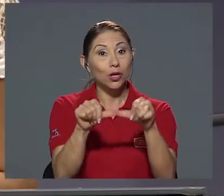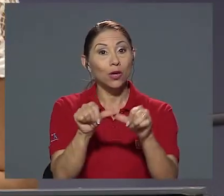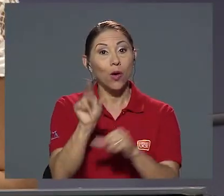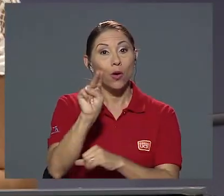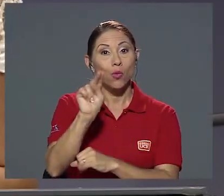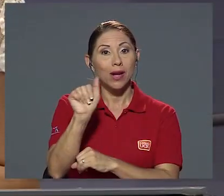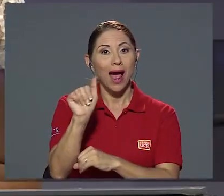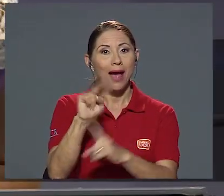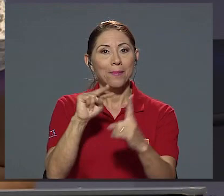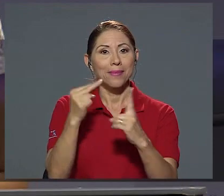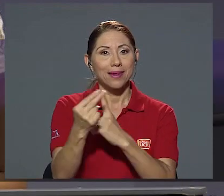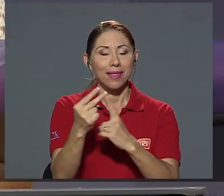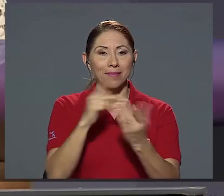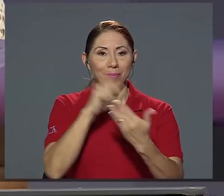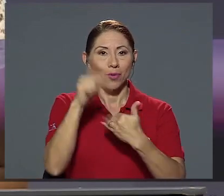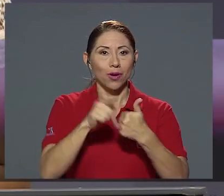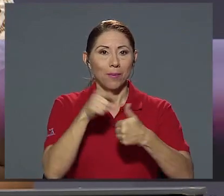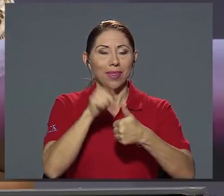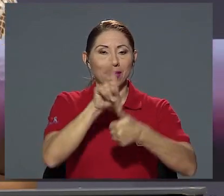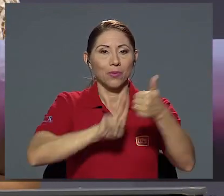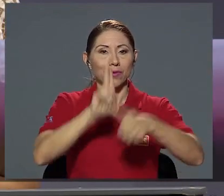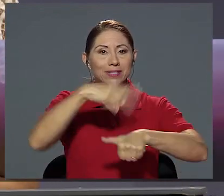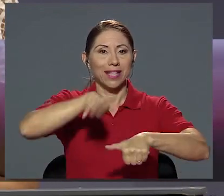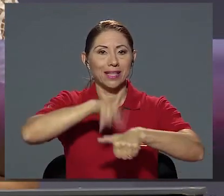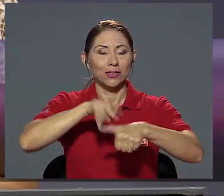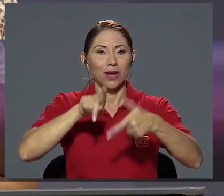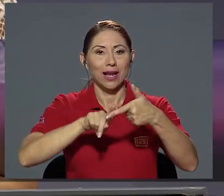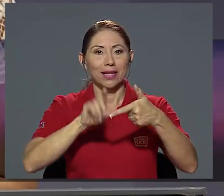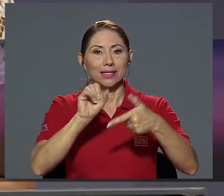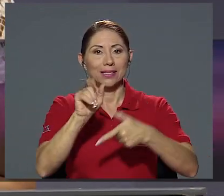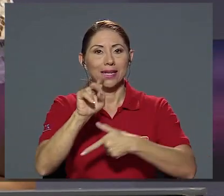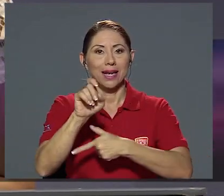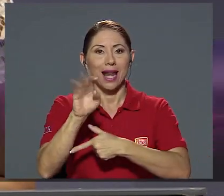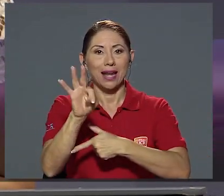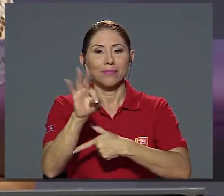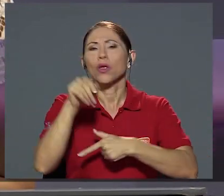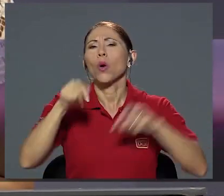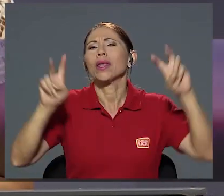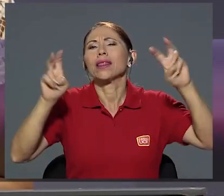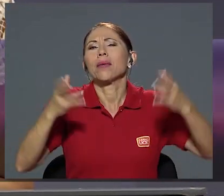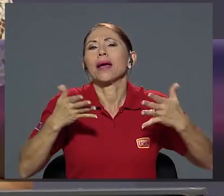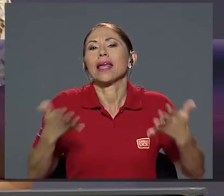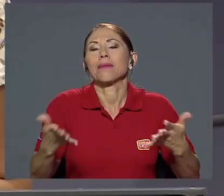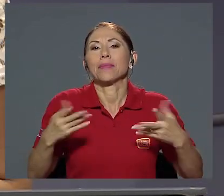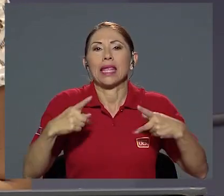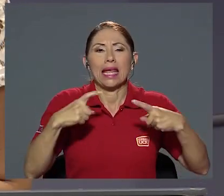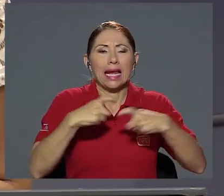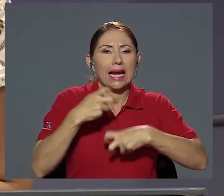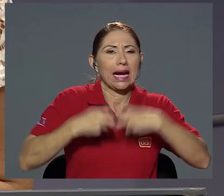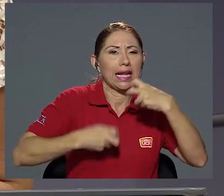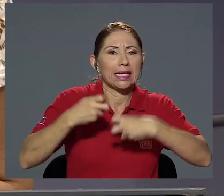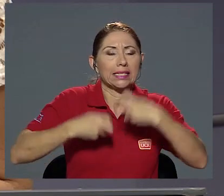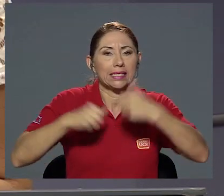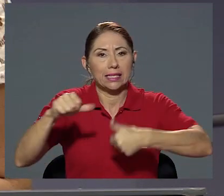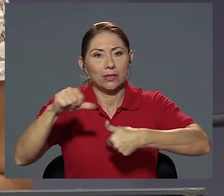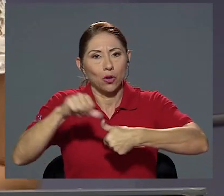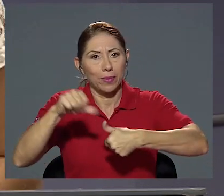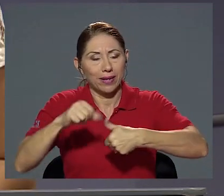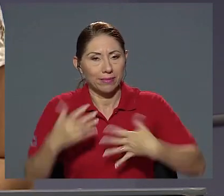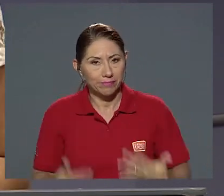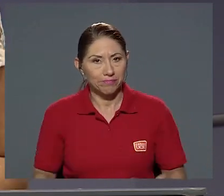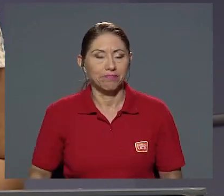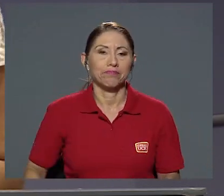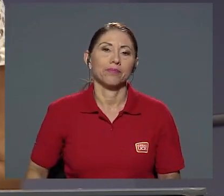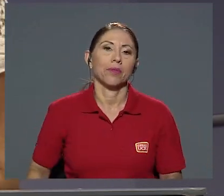Continúa usted con Una Mirada, el programa de la Universidad Nacional y del SINAC-SA, hoy con el tema de la crisis que enfrenta la región centroamericana en